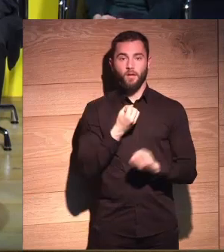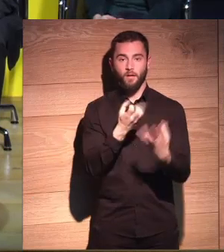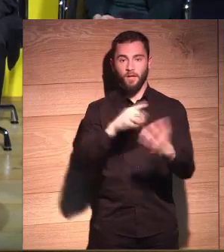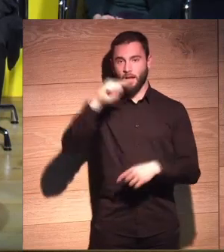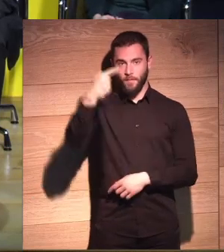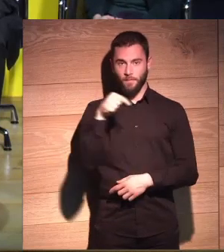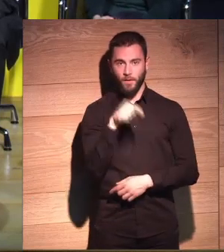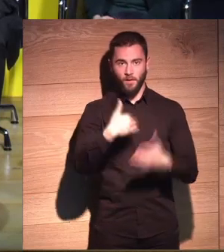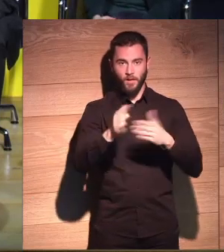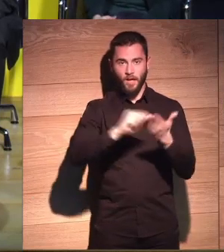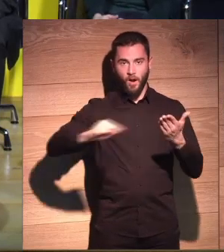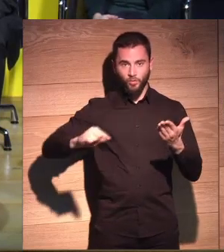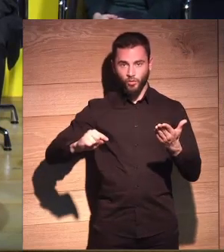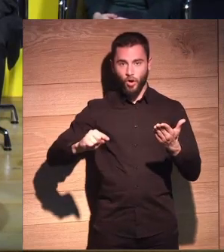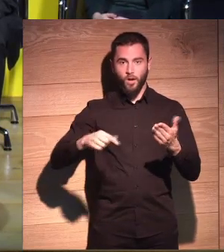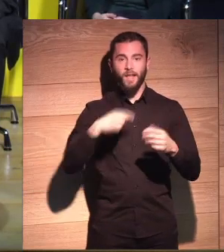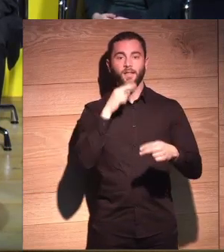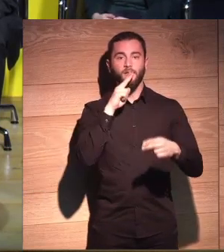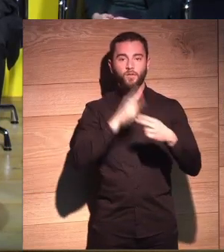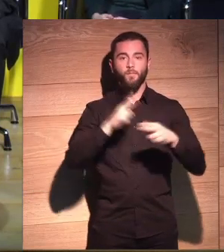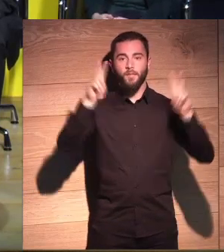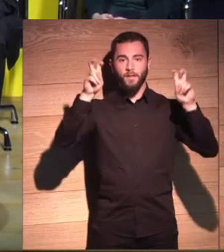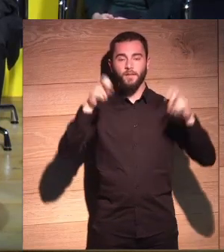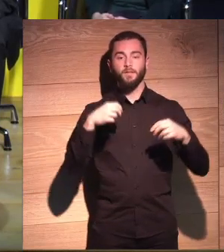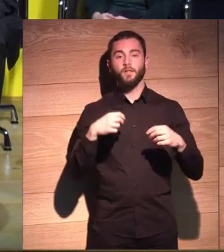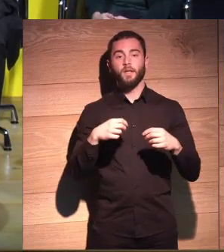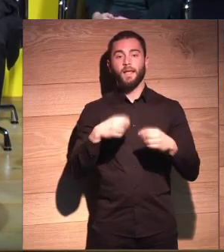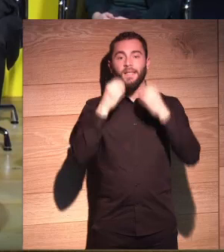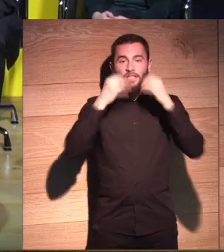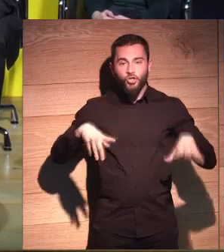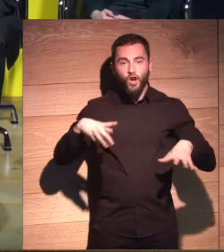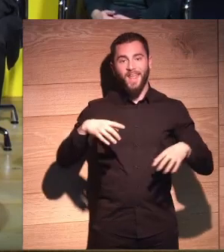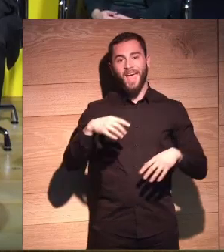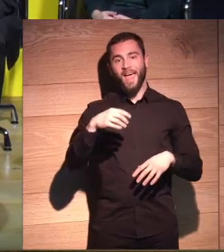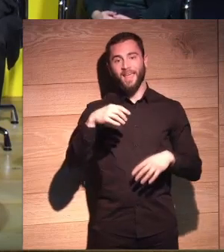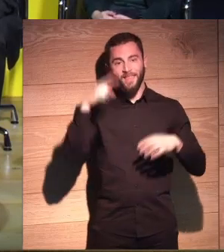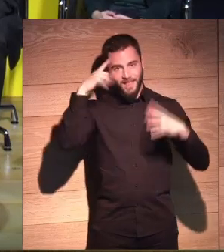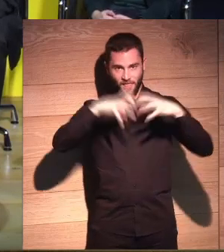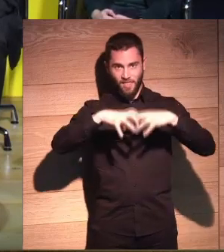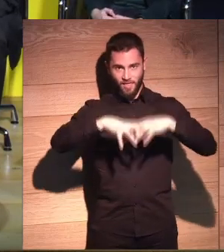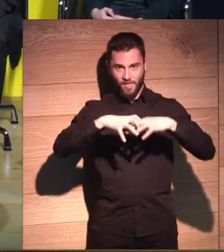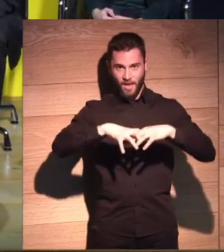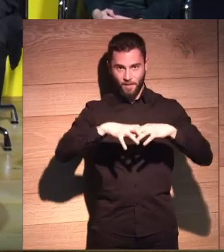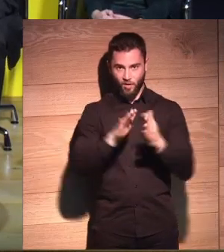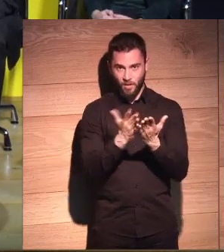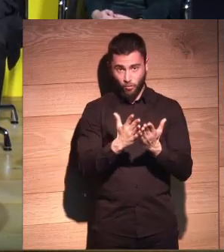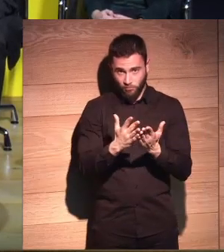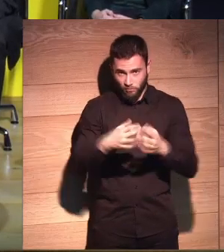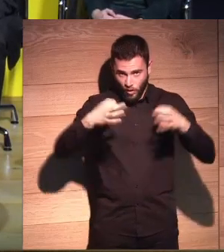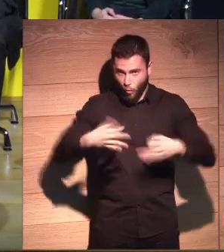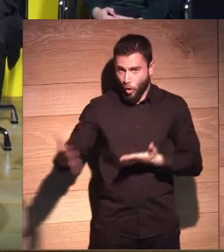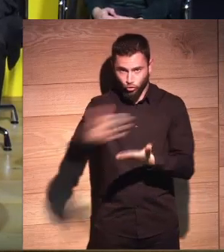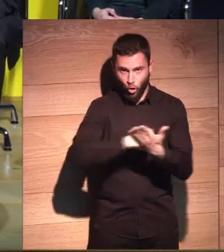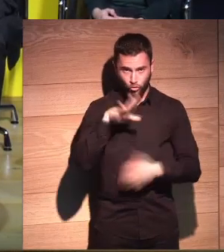acaba de publicarse, es Historia del Cerebro. Y como seguro que todos y todas ustedes se lo van a comprar